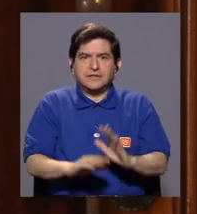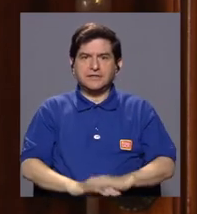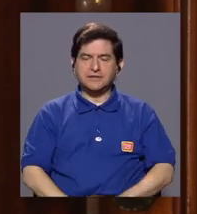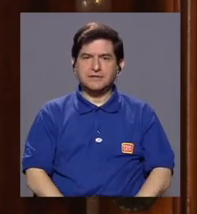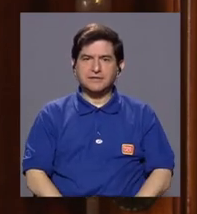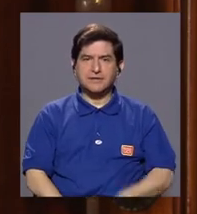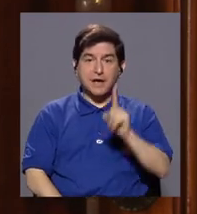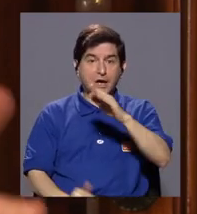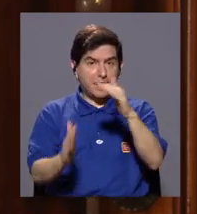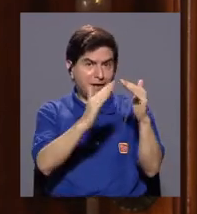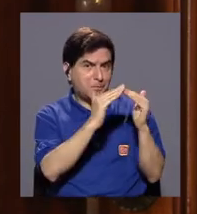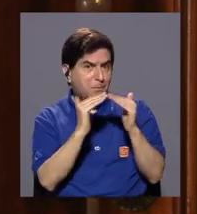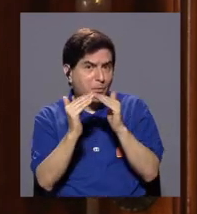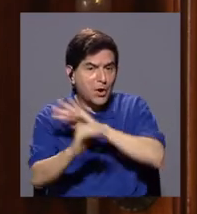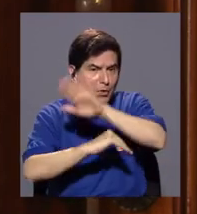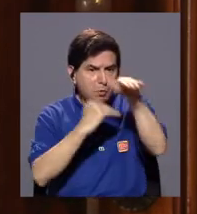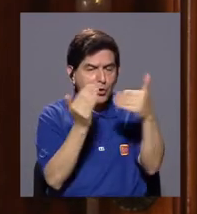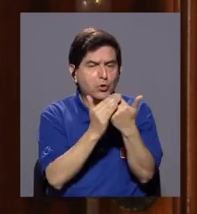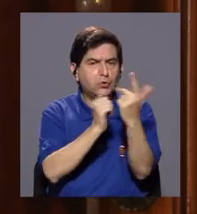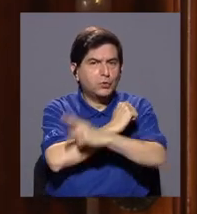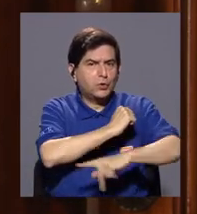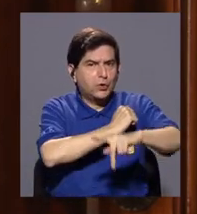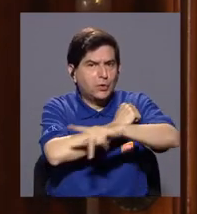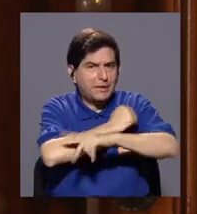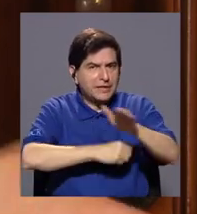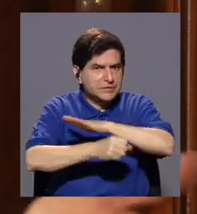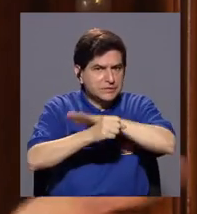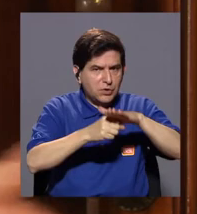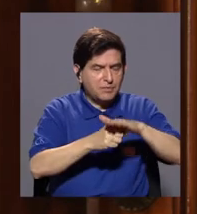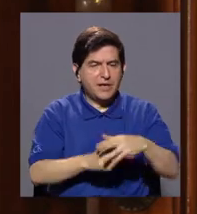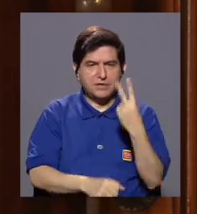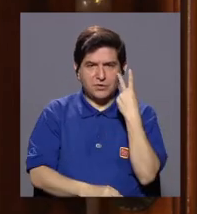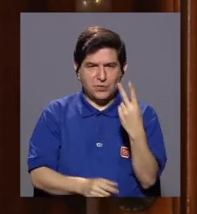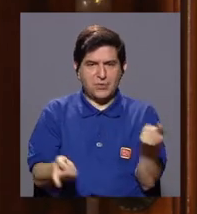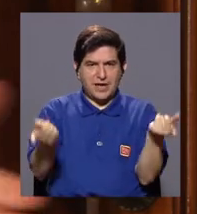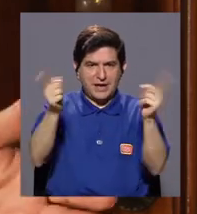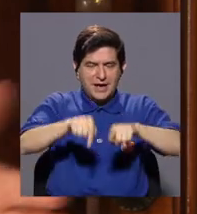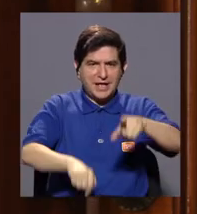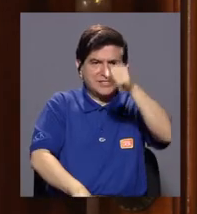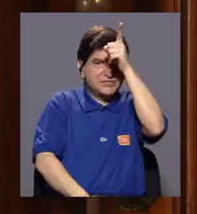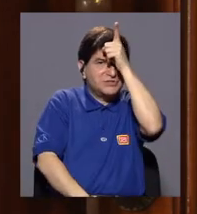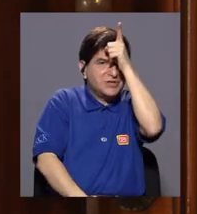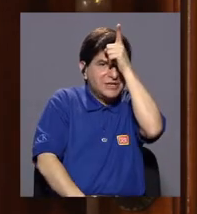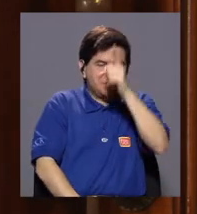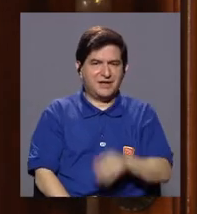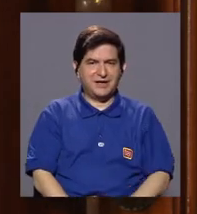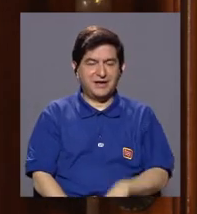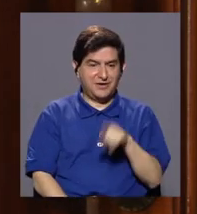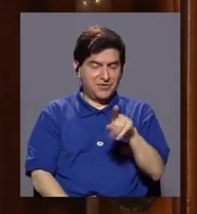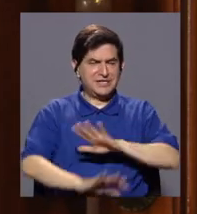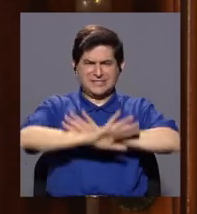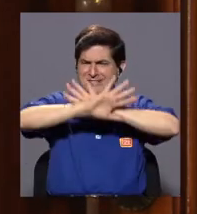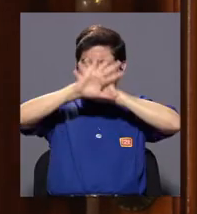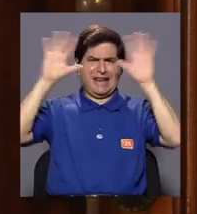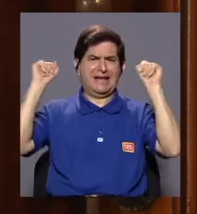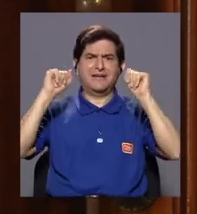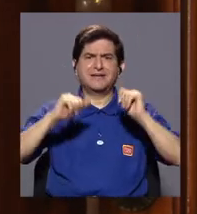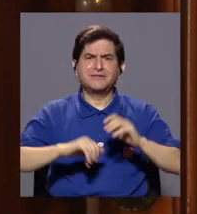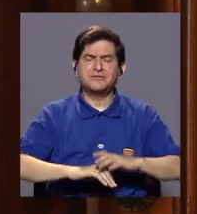que un pueblo, toda una nación, veamos el caso de Alemania, es absolutamente